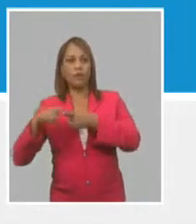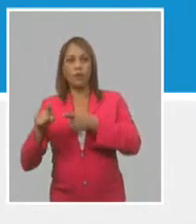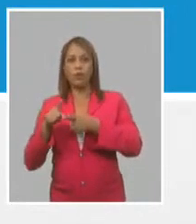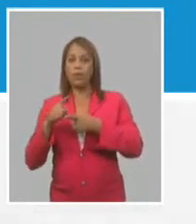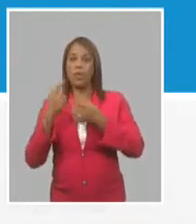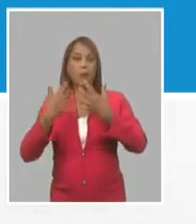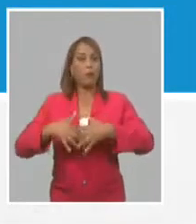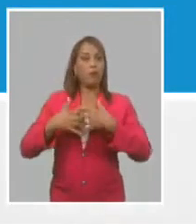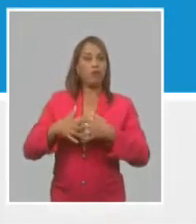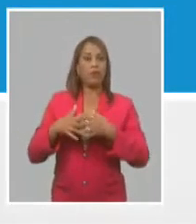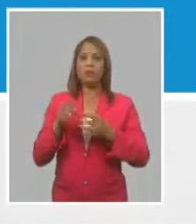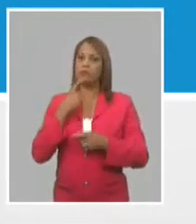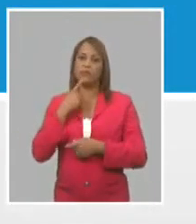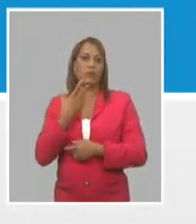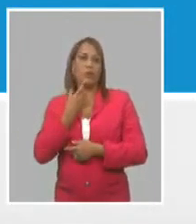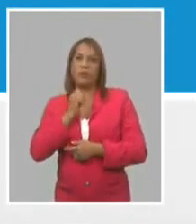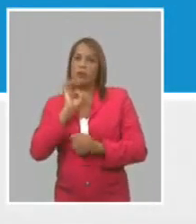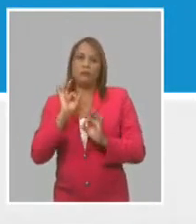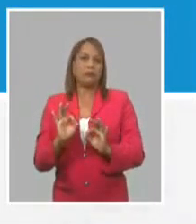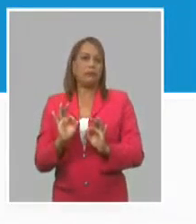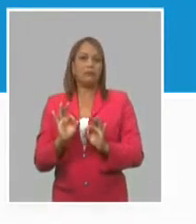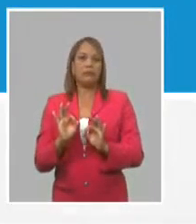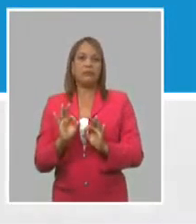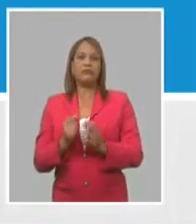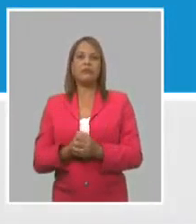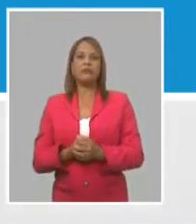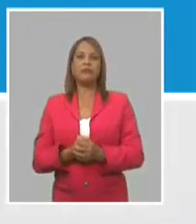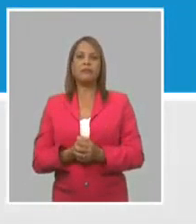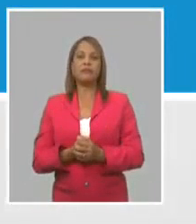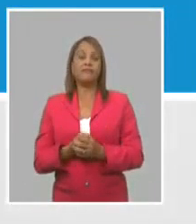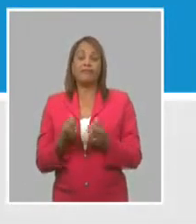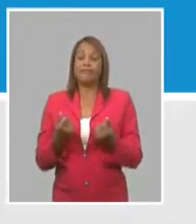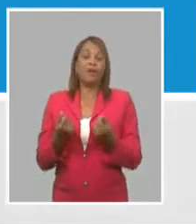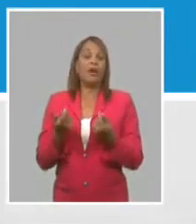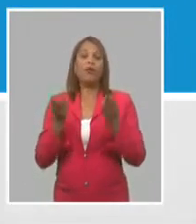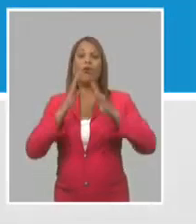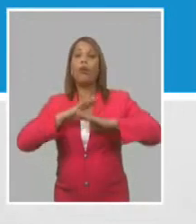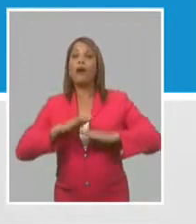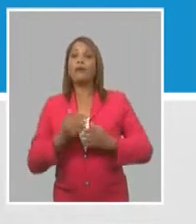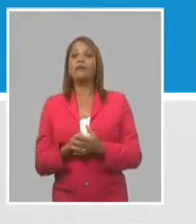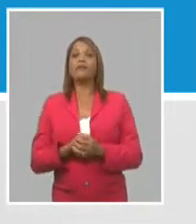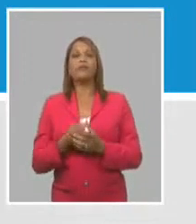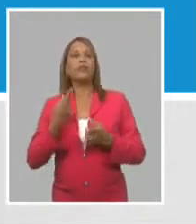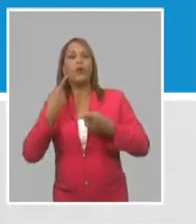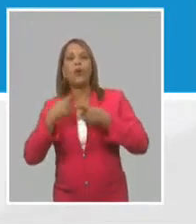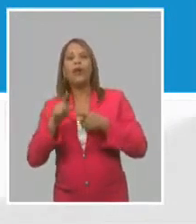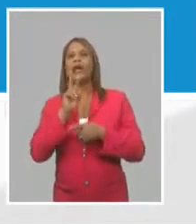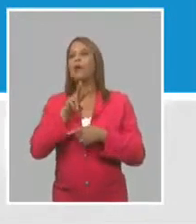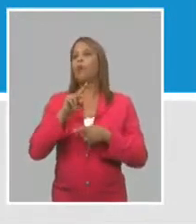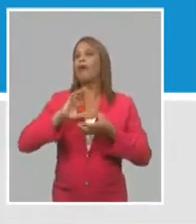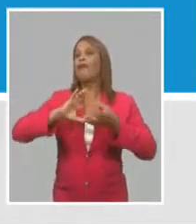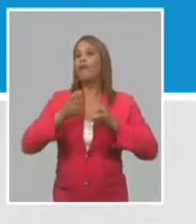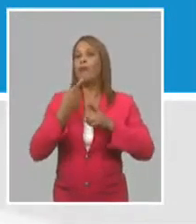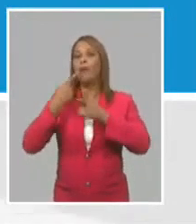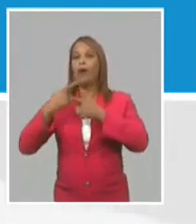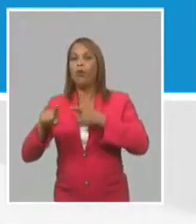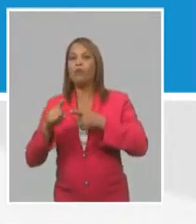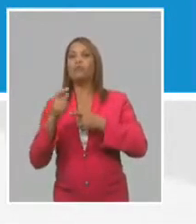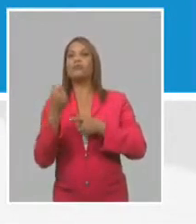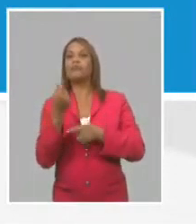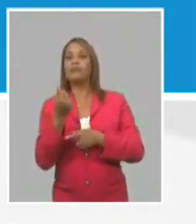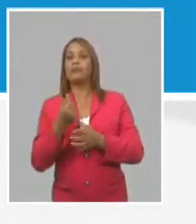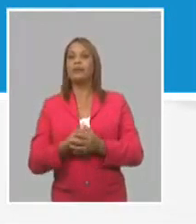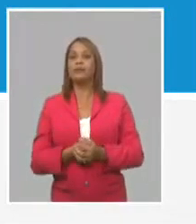producir, no me reaprovisiono. Entonces ya para mí los pesos dejan de servir. No tienen valor. Entonces tengo que buscarme con esos